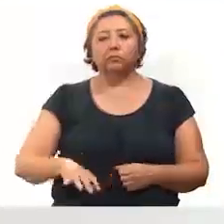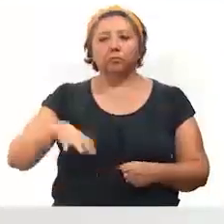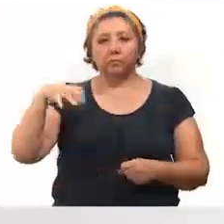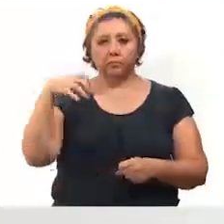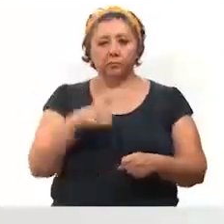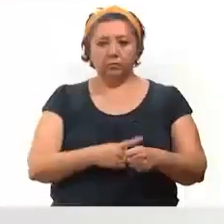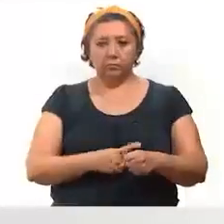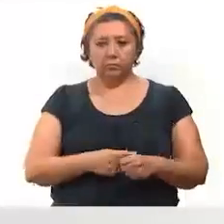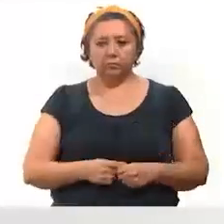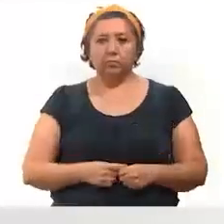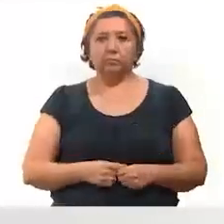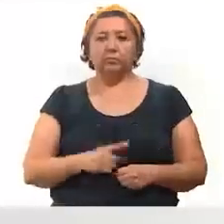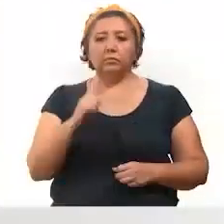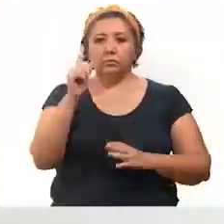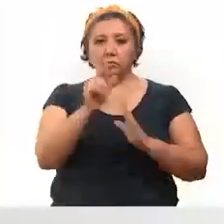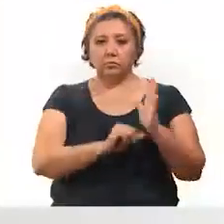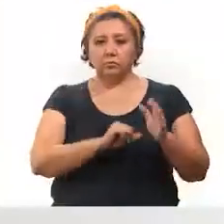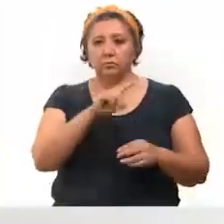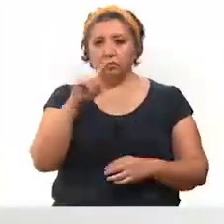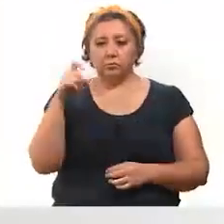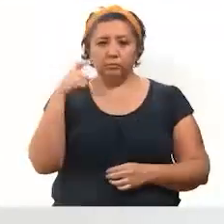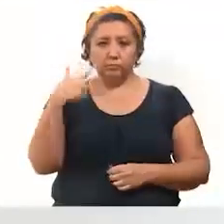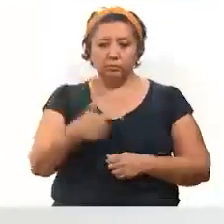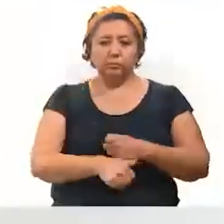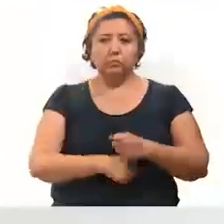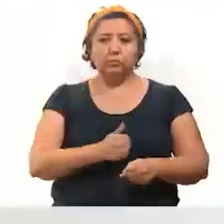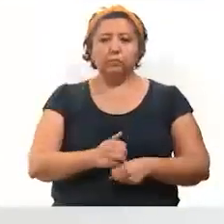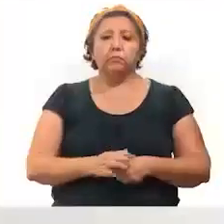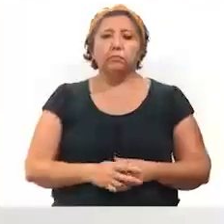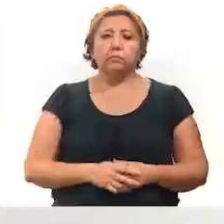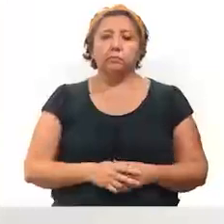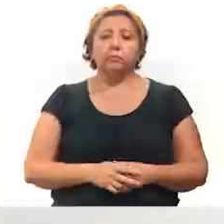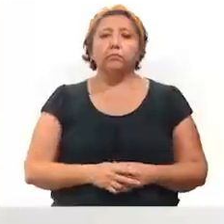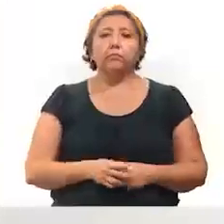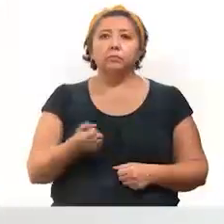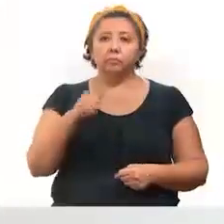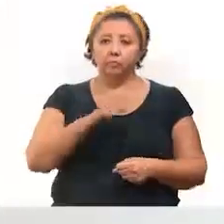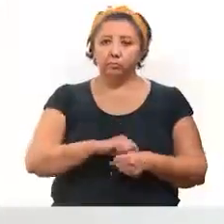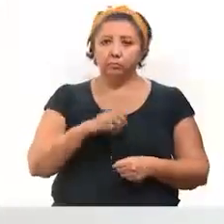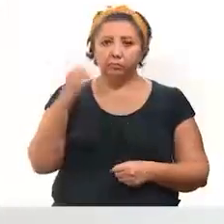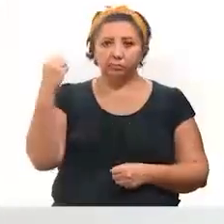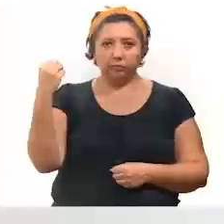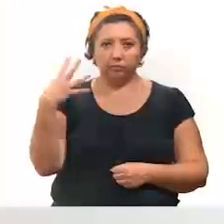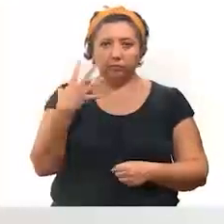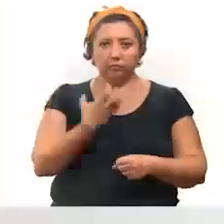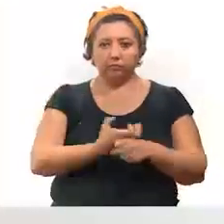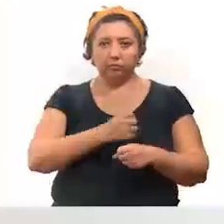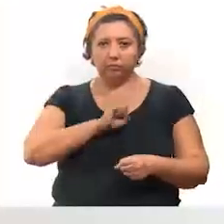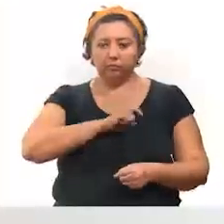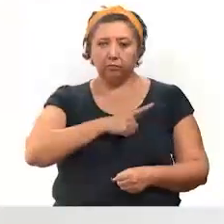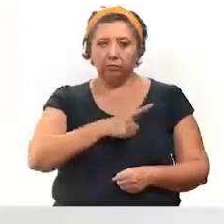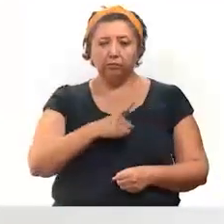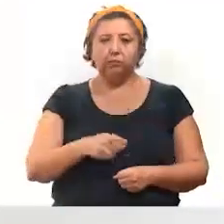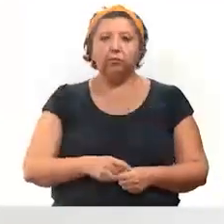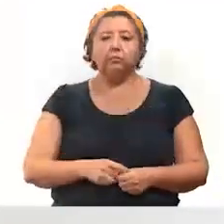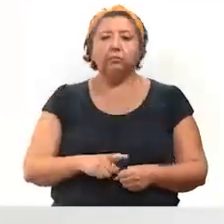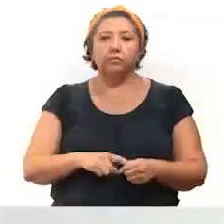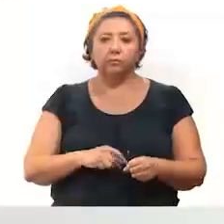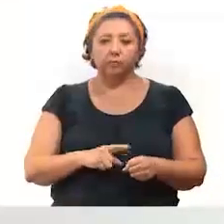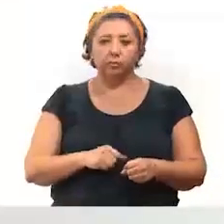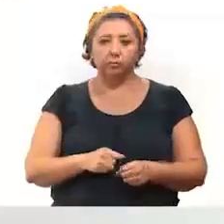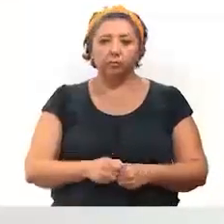El rango de edad de los casos es de 1 mes a 107 años. Los indicadores semanales del semáforo estatal de